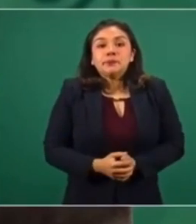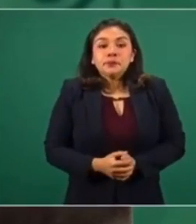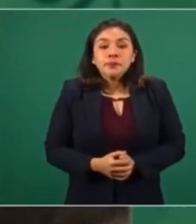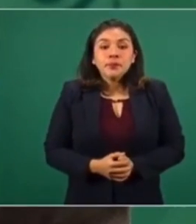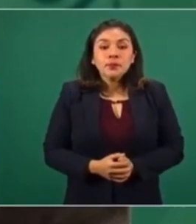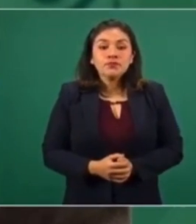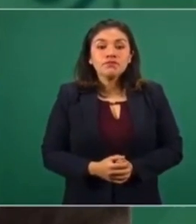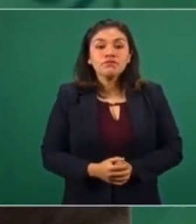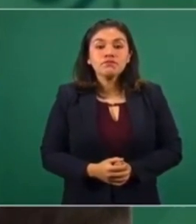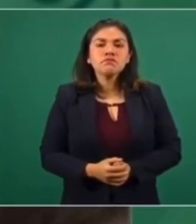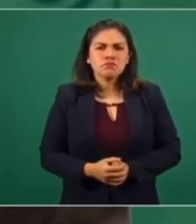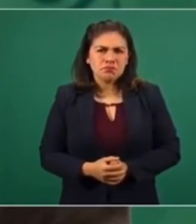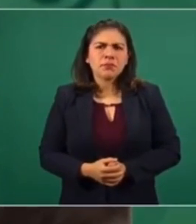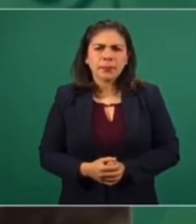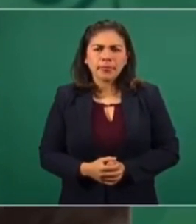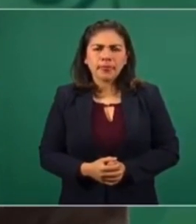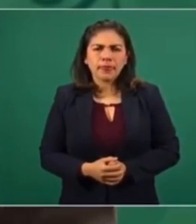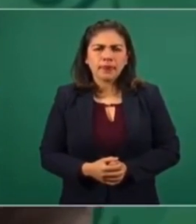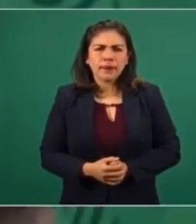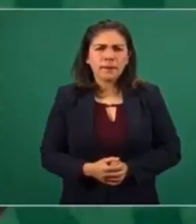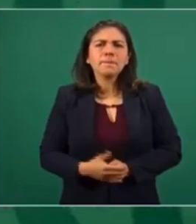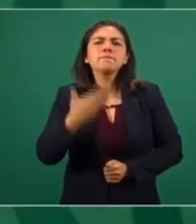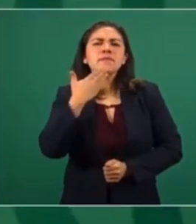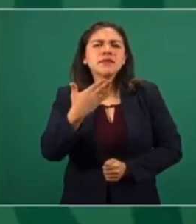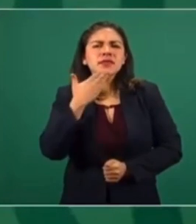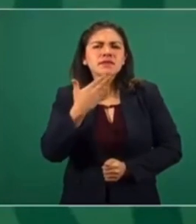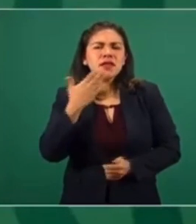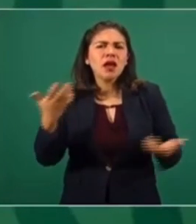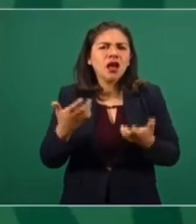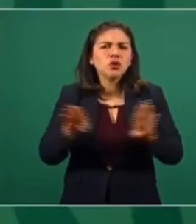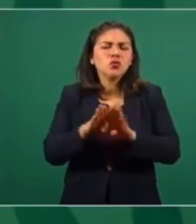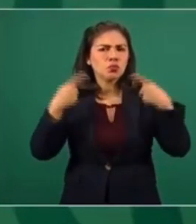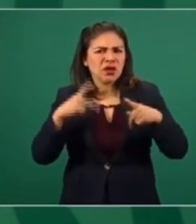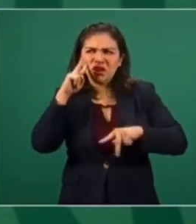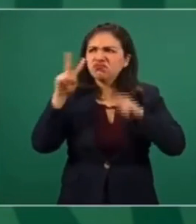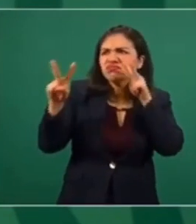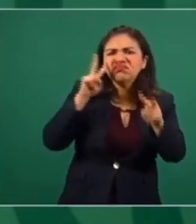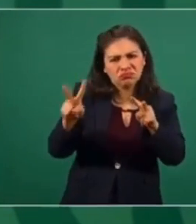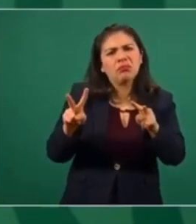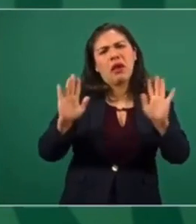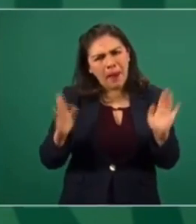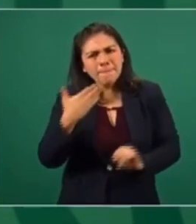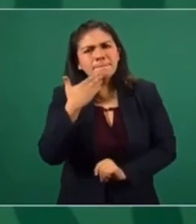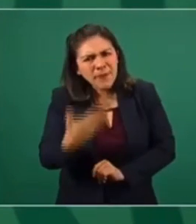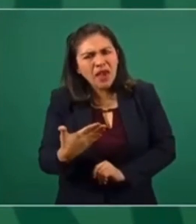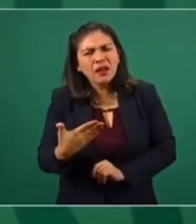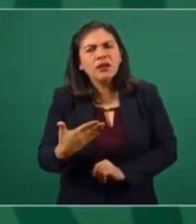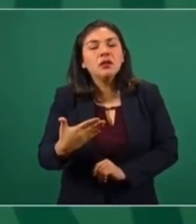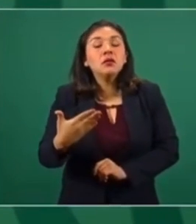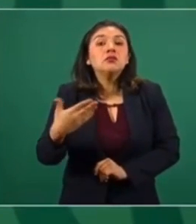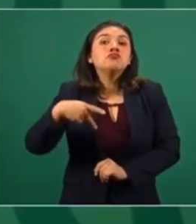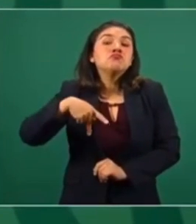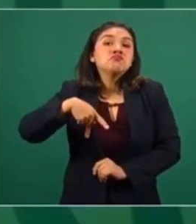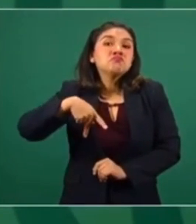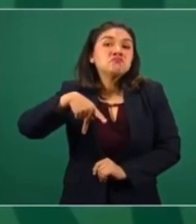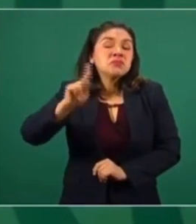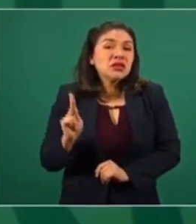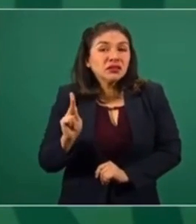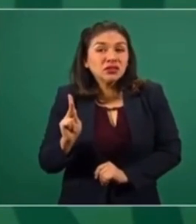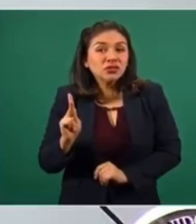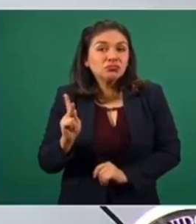Entonces, qué bien que hay ese escrutinio público, pero también